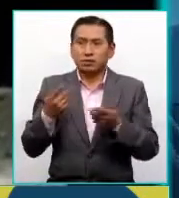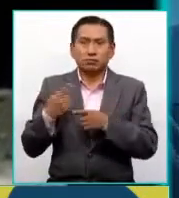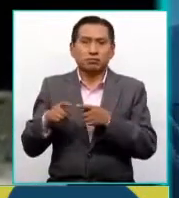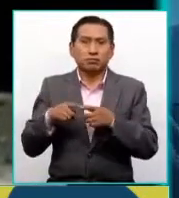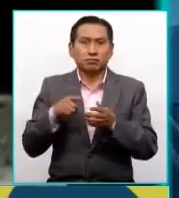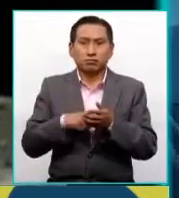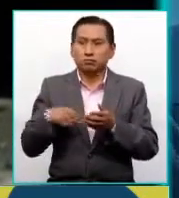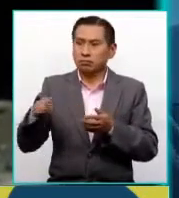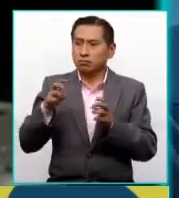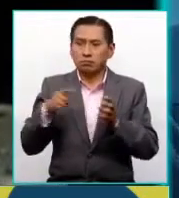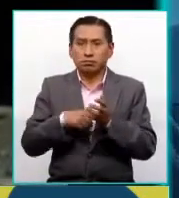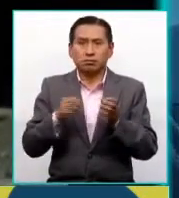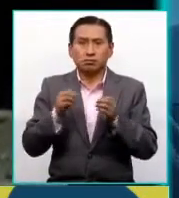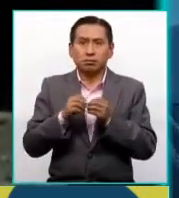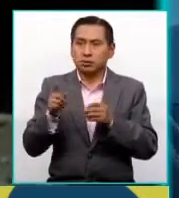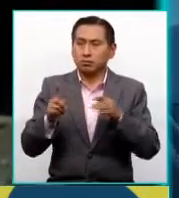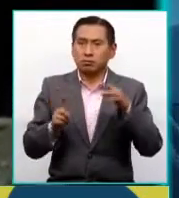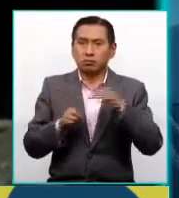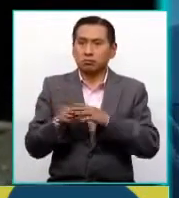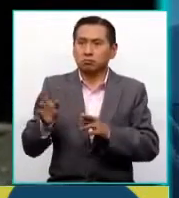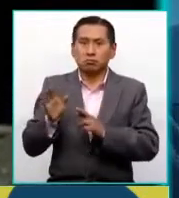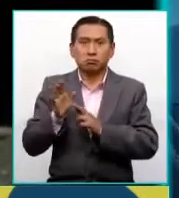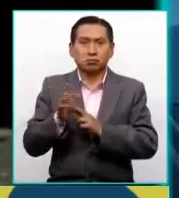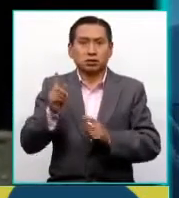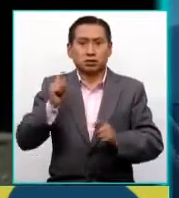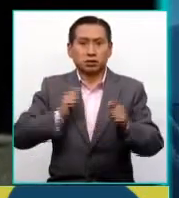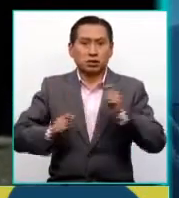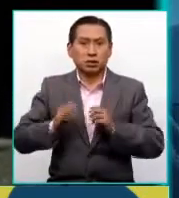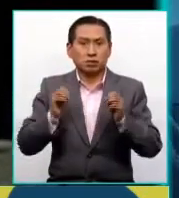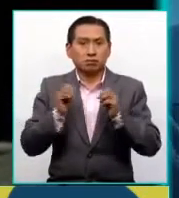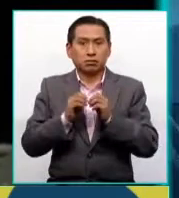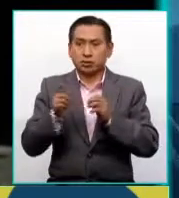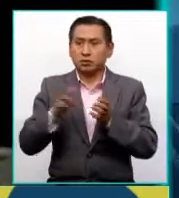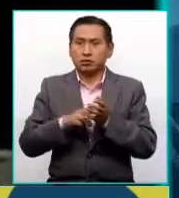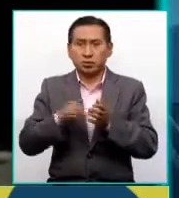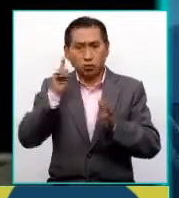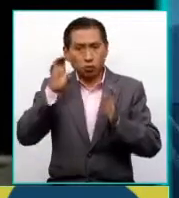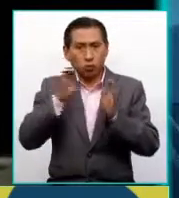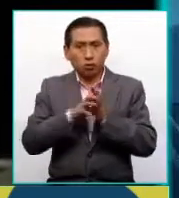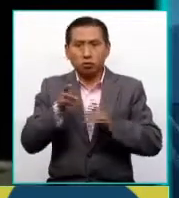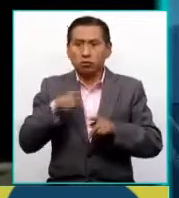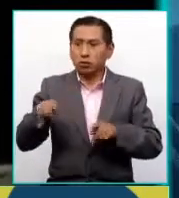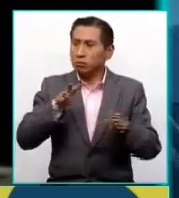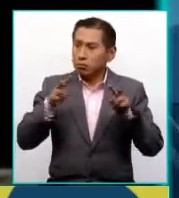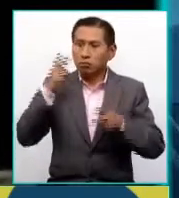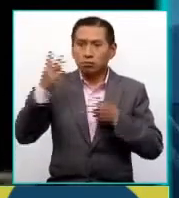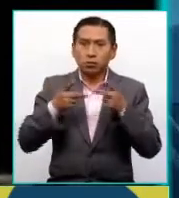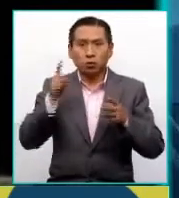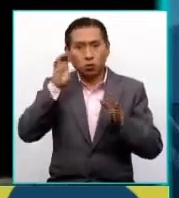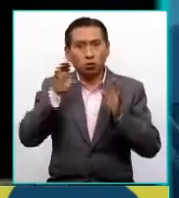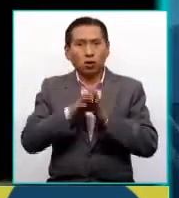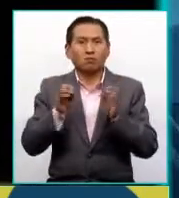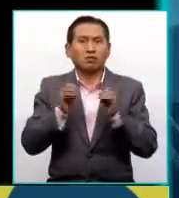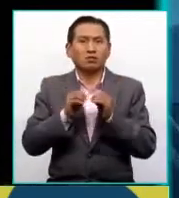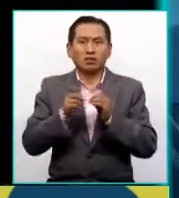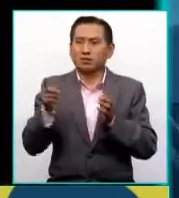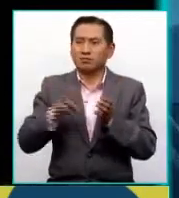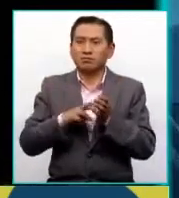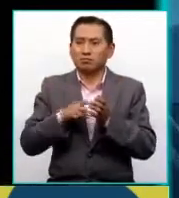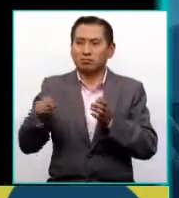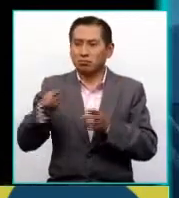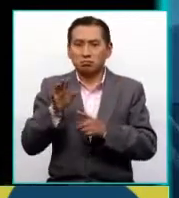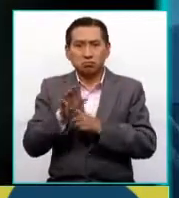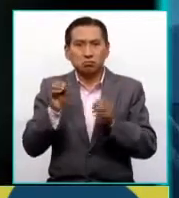había estos autos sacramentales que eran representaciones teatrales que se daban en cuadros, y el público iba visitando los cuadros a manera de